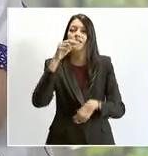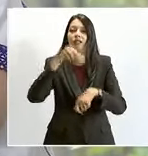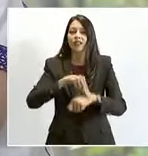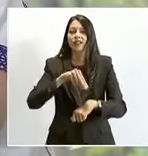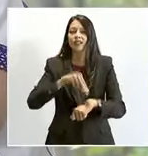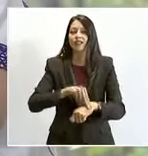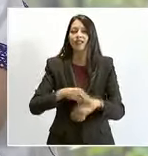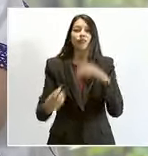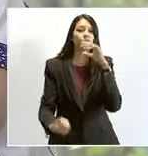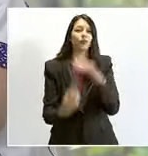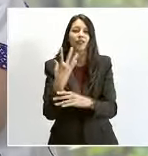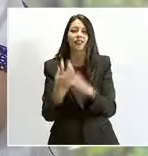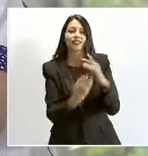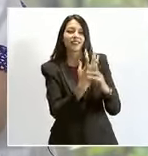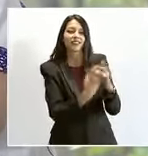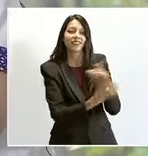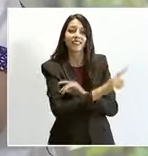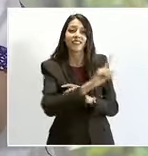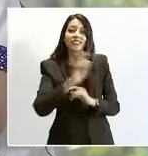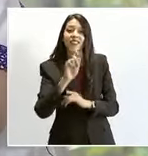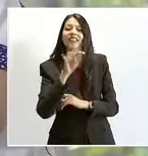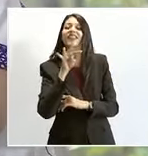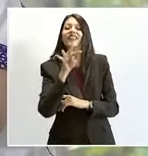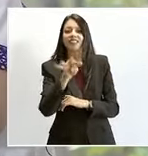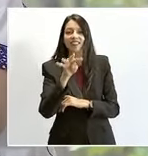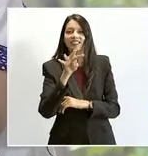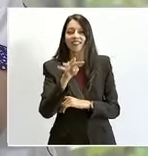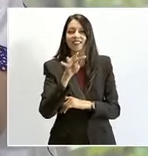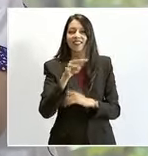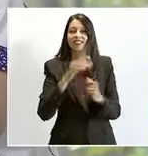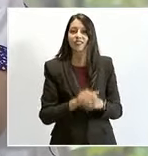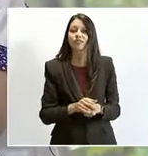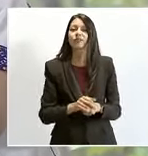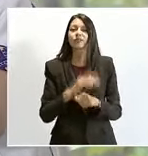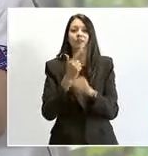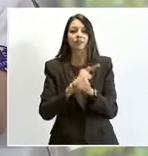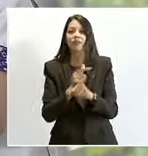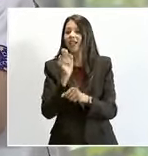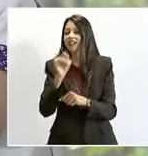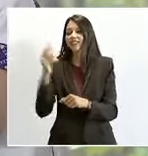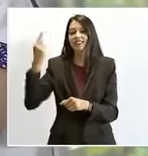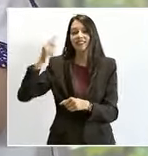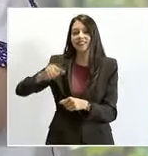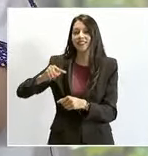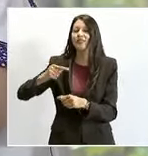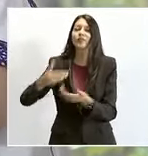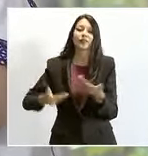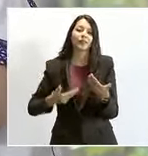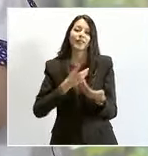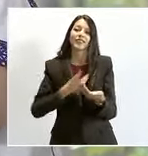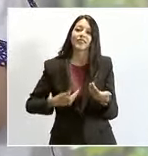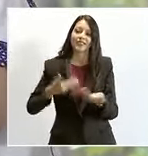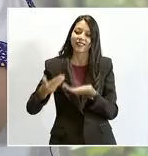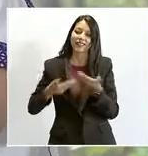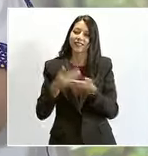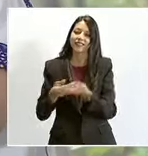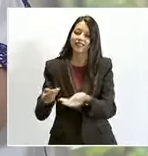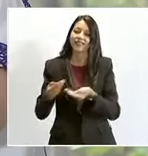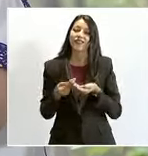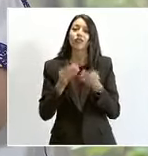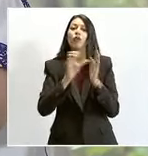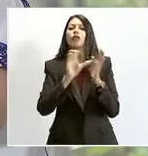nuevas 119 carreras como es la instrucción del presidente la